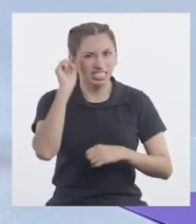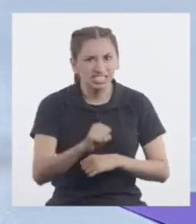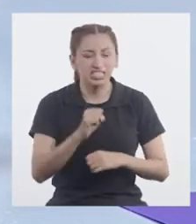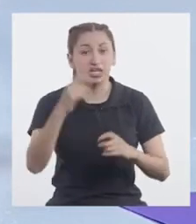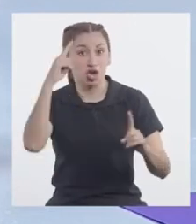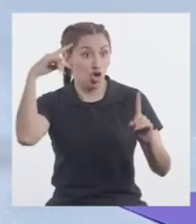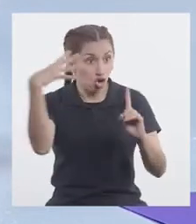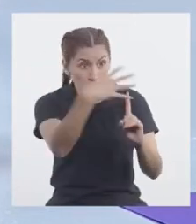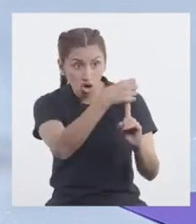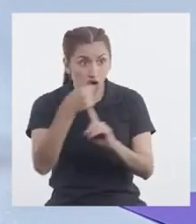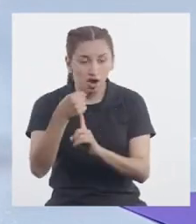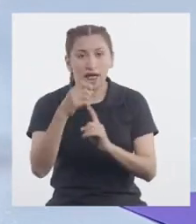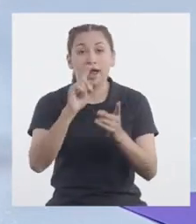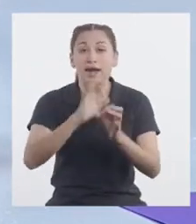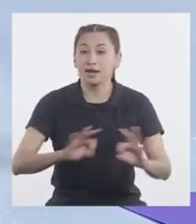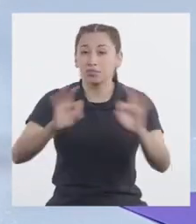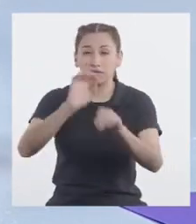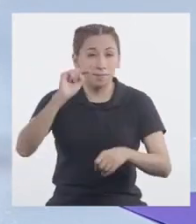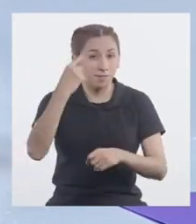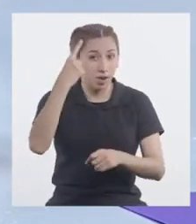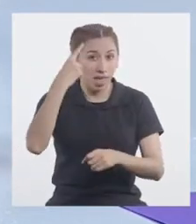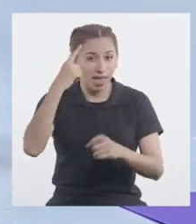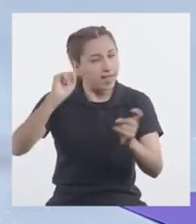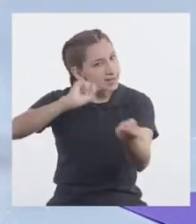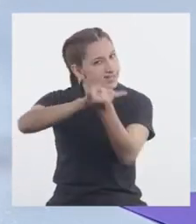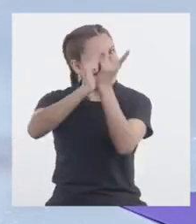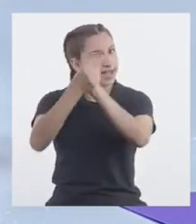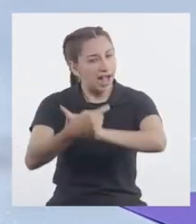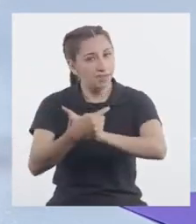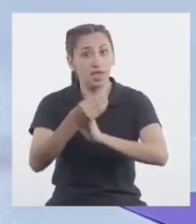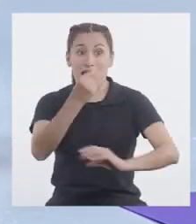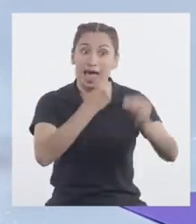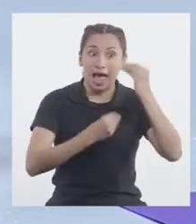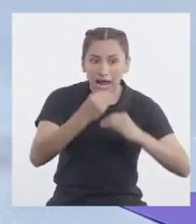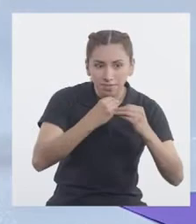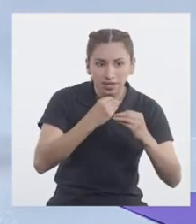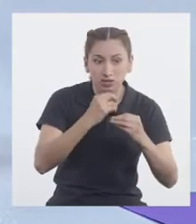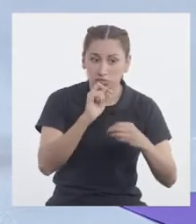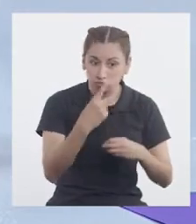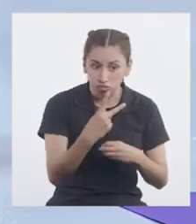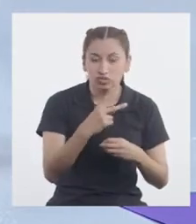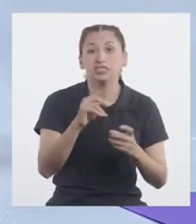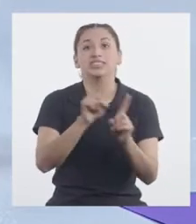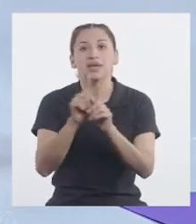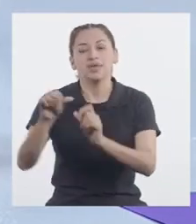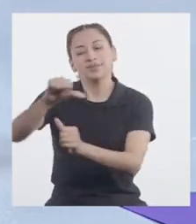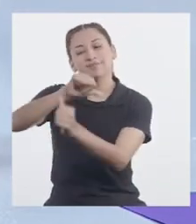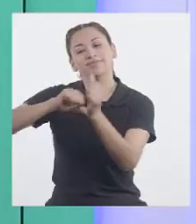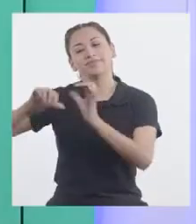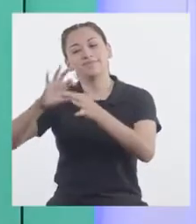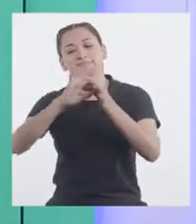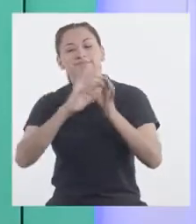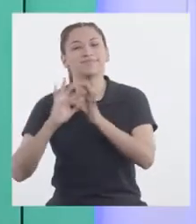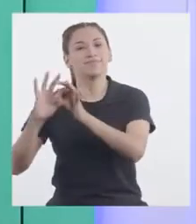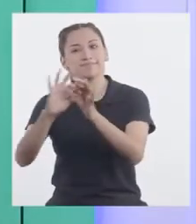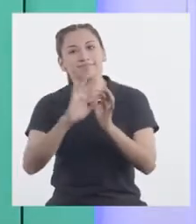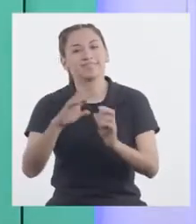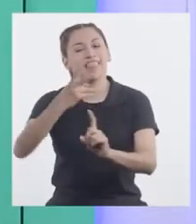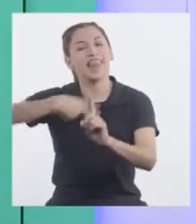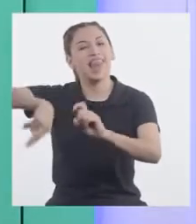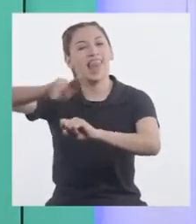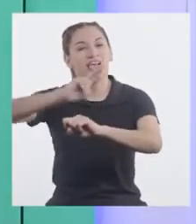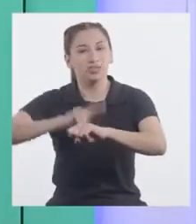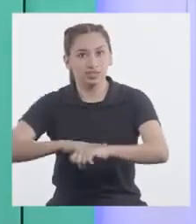cambio es fundamental mejorar nuestra manera de pensar, de alimentarnos y de relacionarnos con la naturaleza. ¡Qué